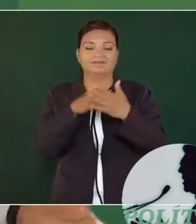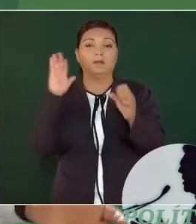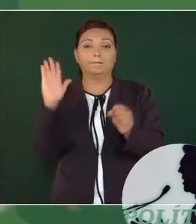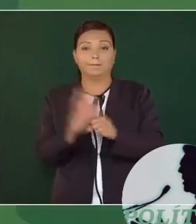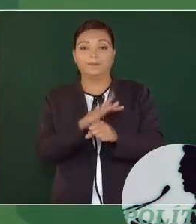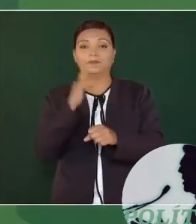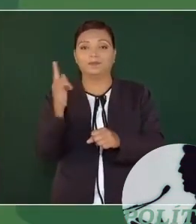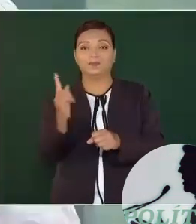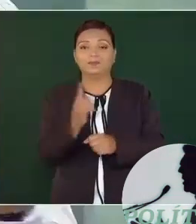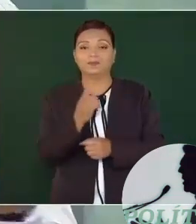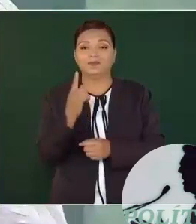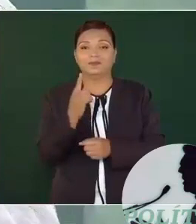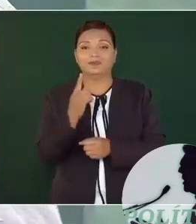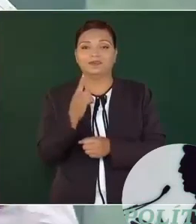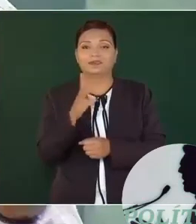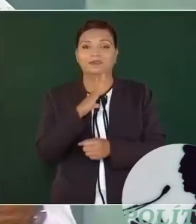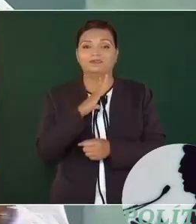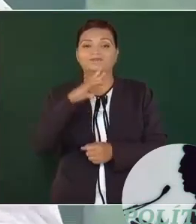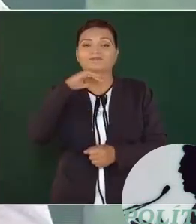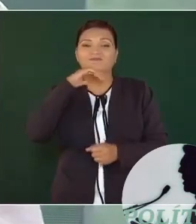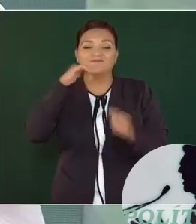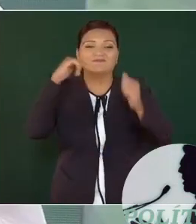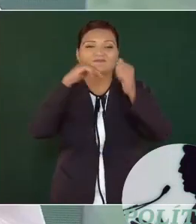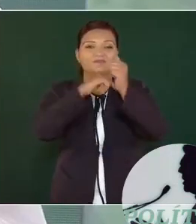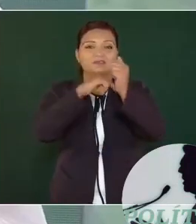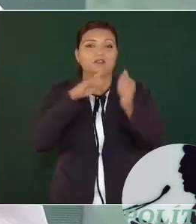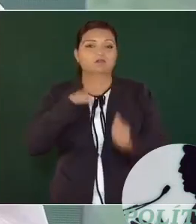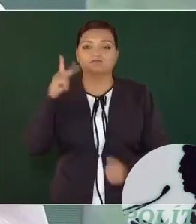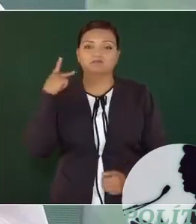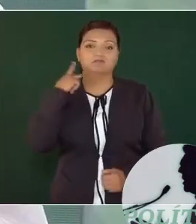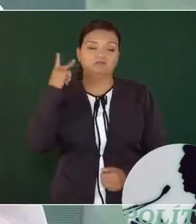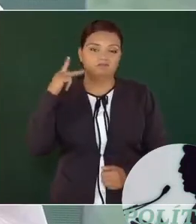porque imperaba la corrupción política.